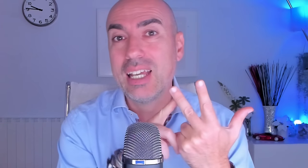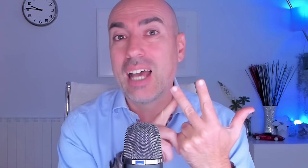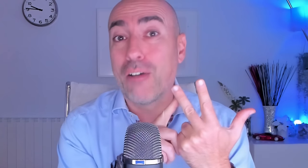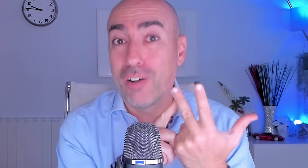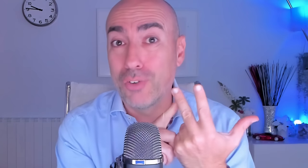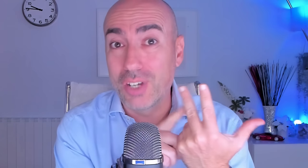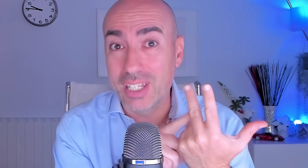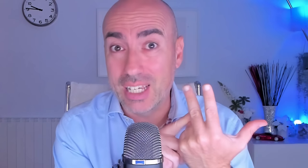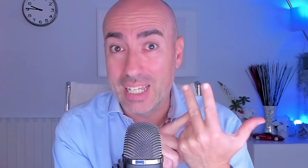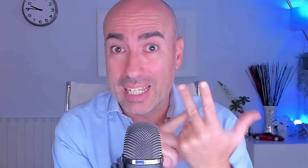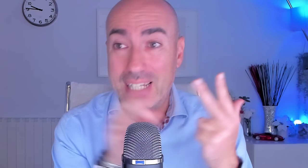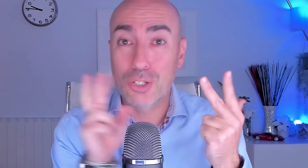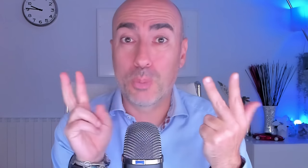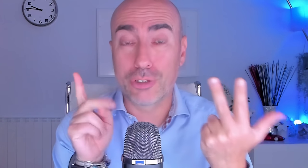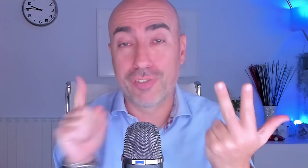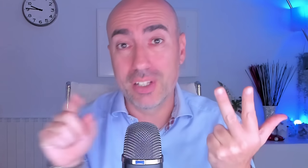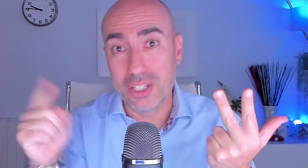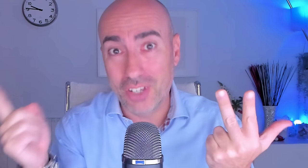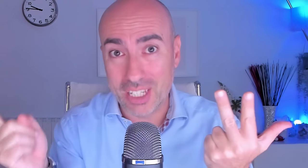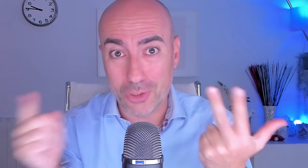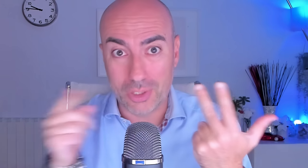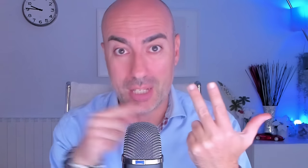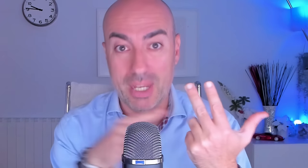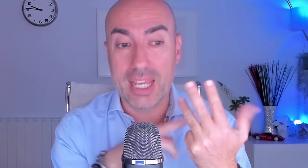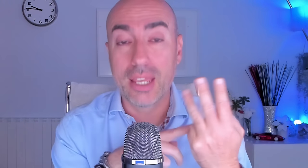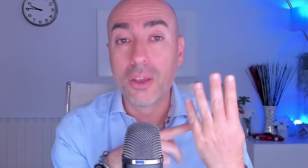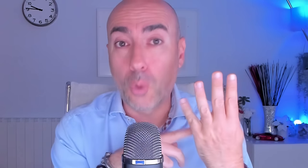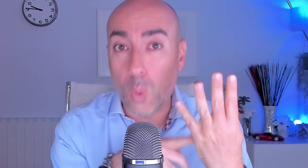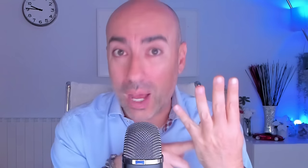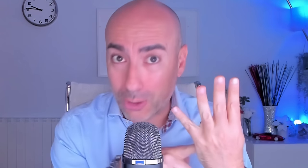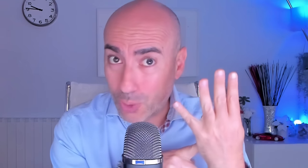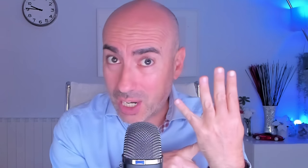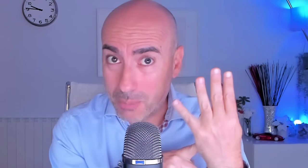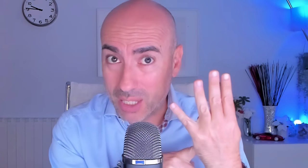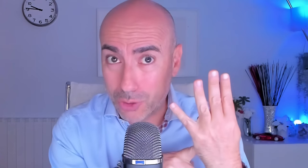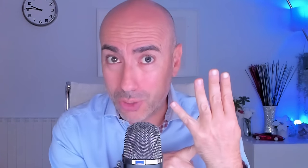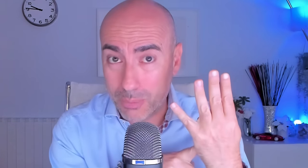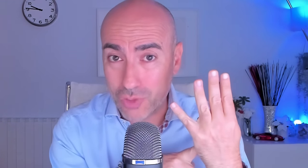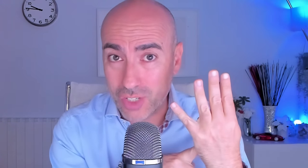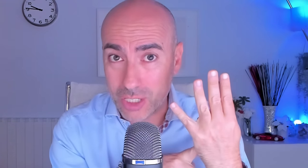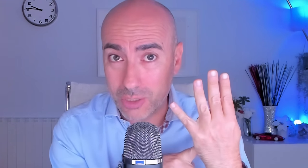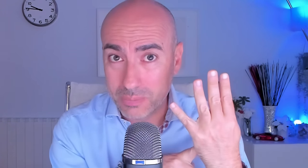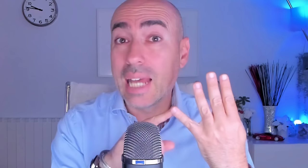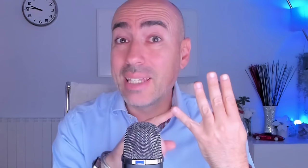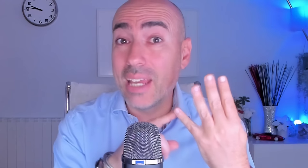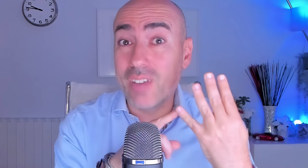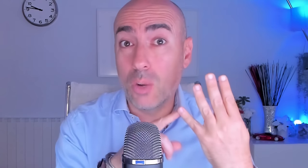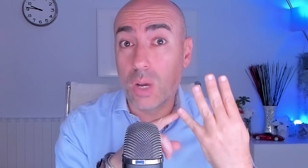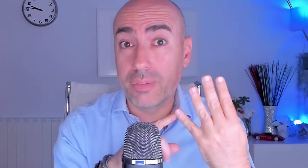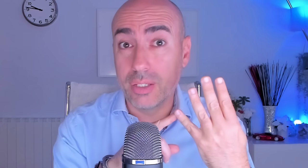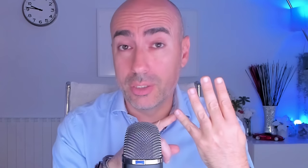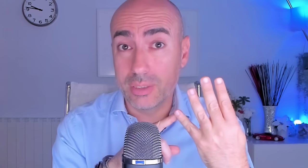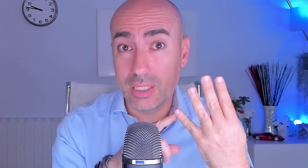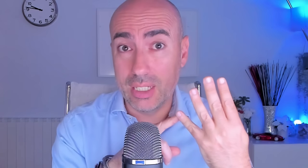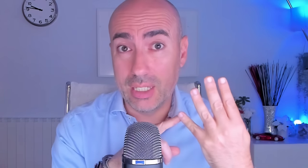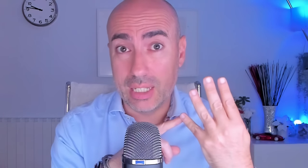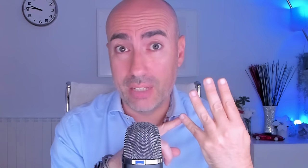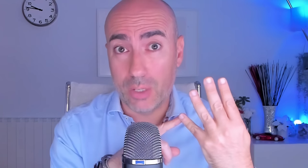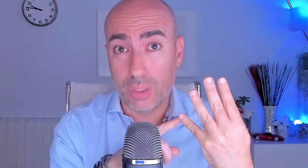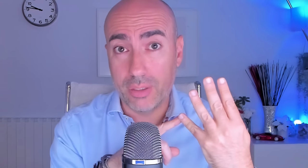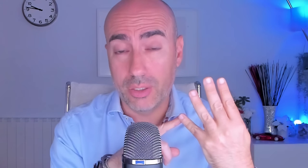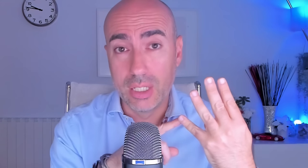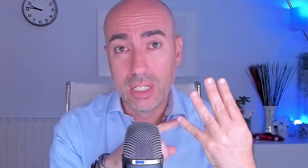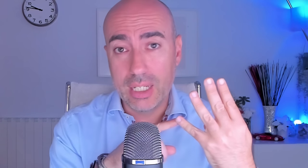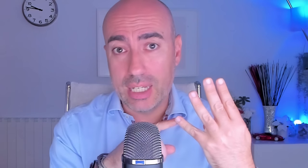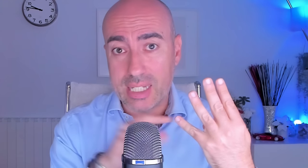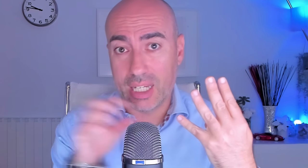eh a favor de el supuesto ofendido y en contra de mi ley cuarto elemento que hemos visto la devaluación eh la